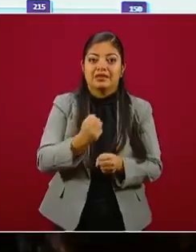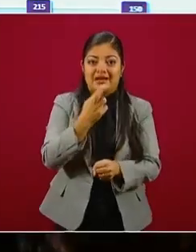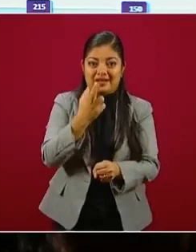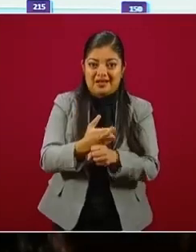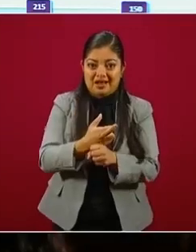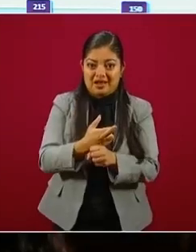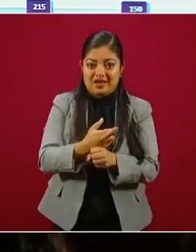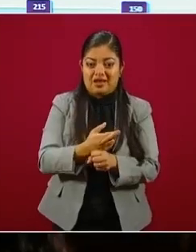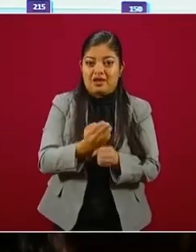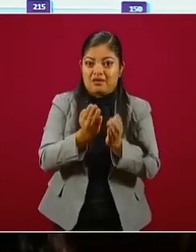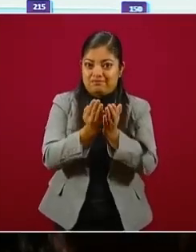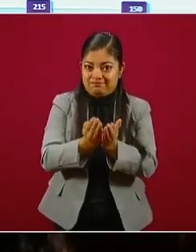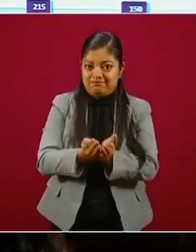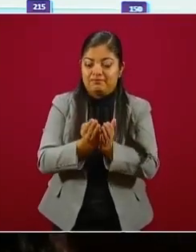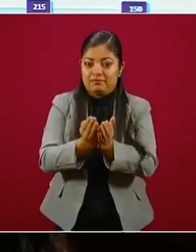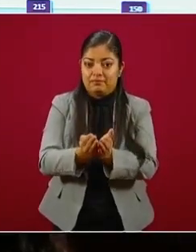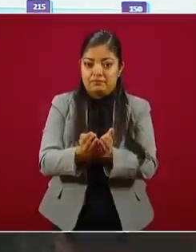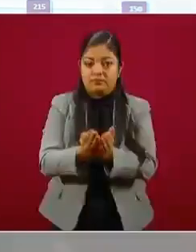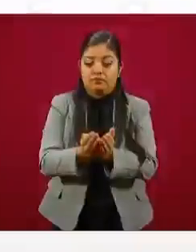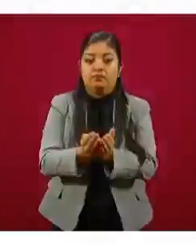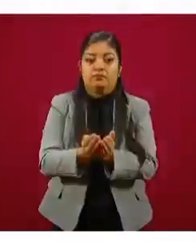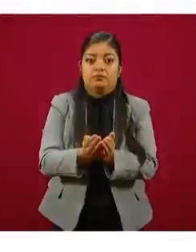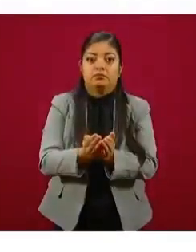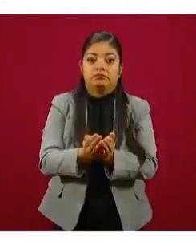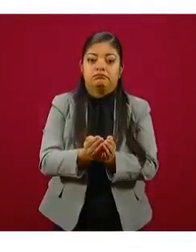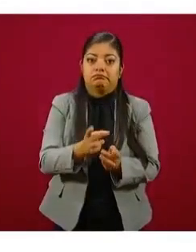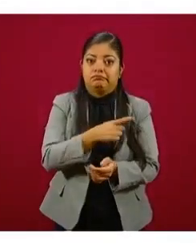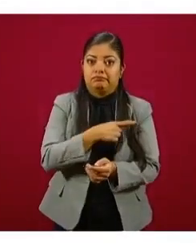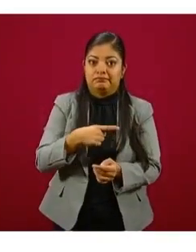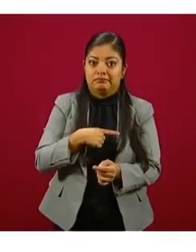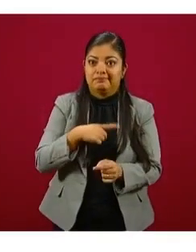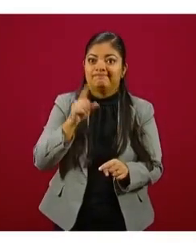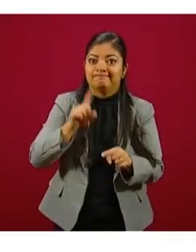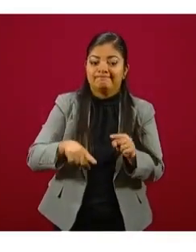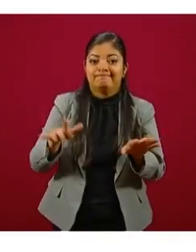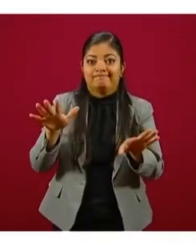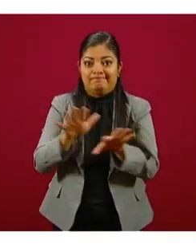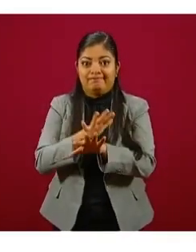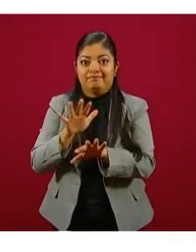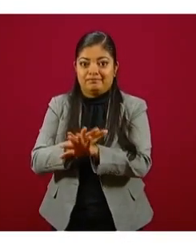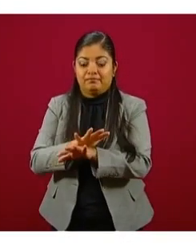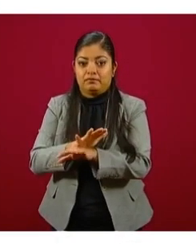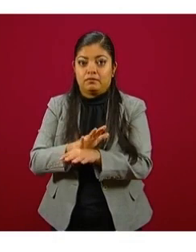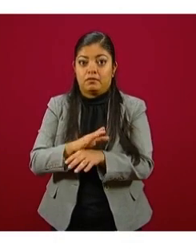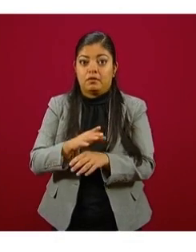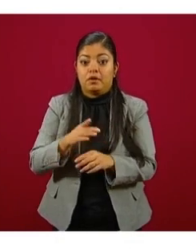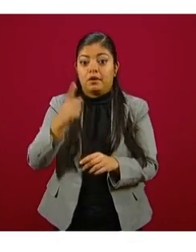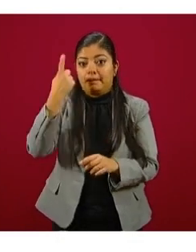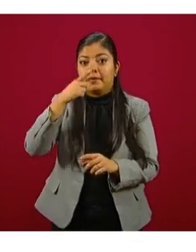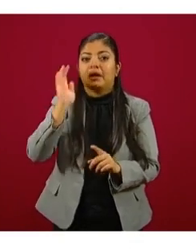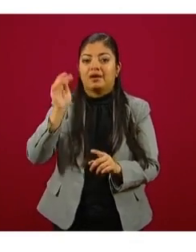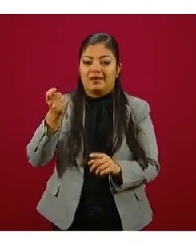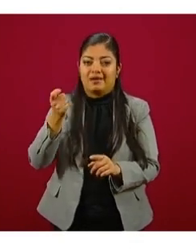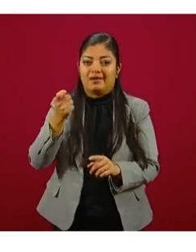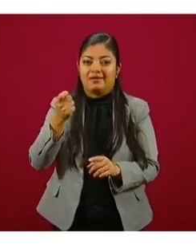Marina, dar vida y de terminar ya enfocado en el 2020 a camas de terapia intensiva,